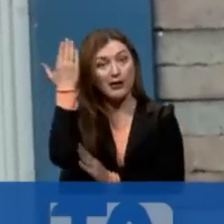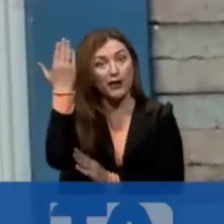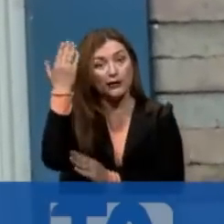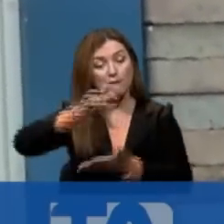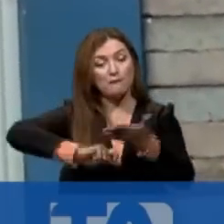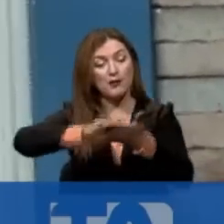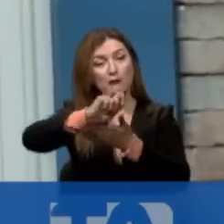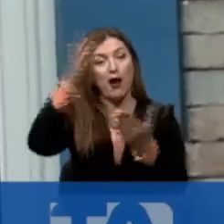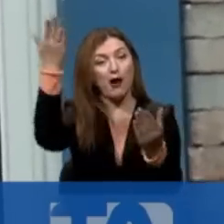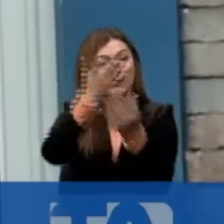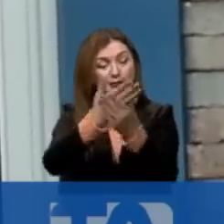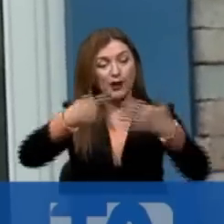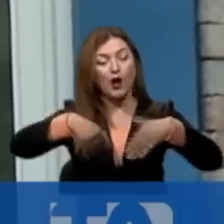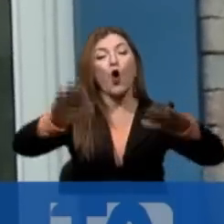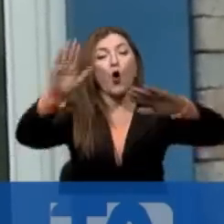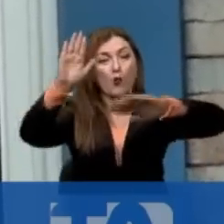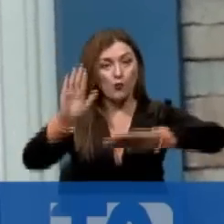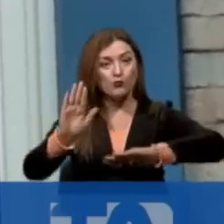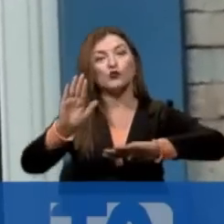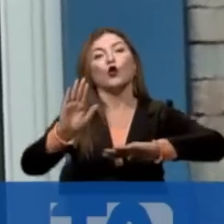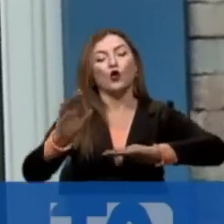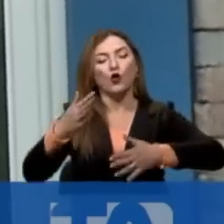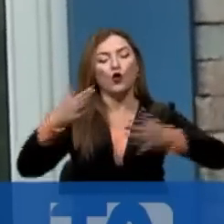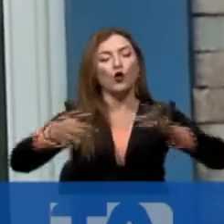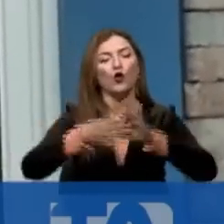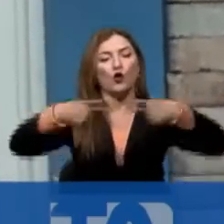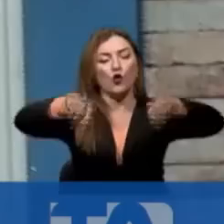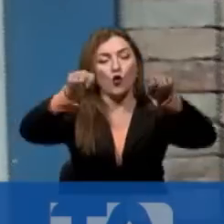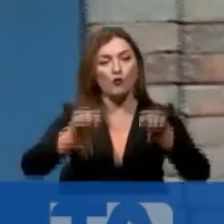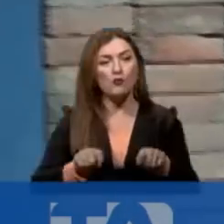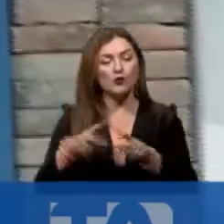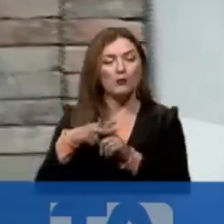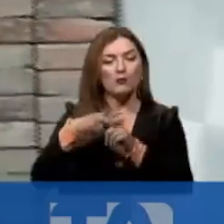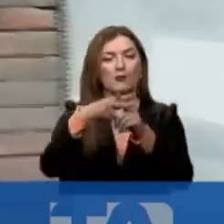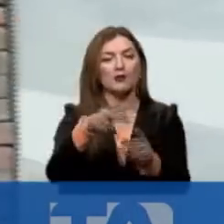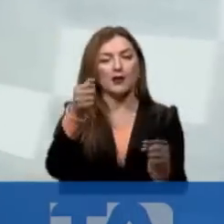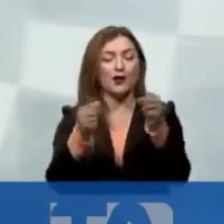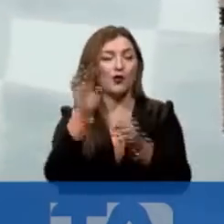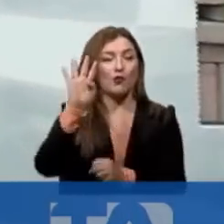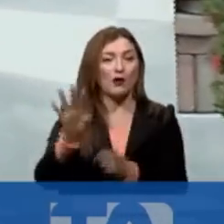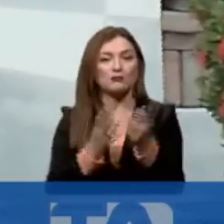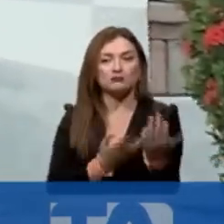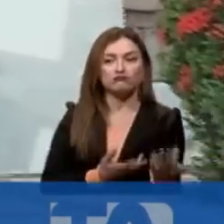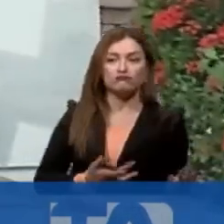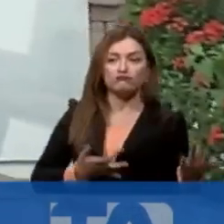la suscripción de un convenio de comodato para la entrega de 4 vehículos, pero esos vehículos ya se están esperando ya